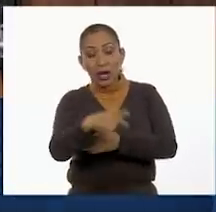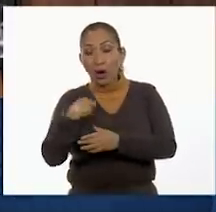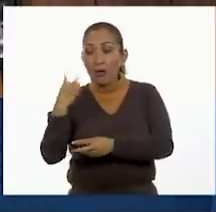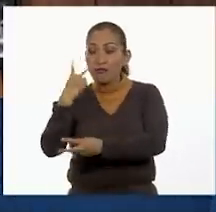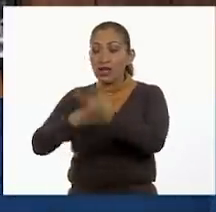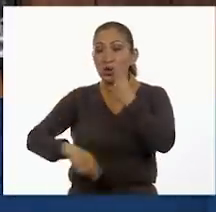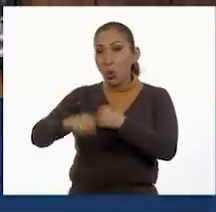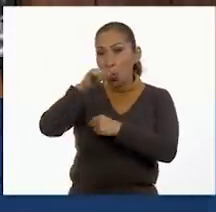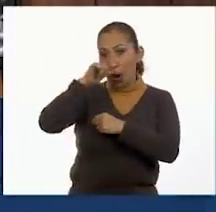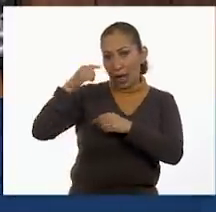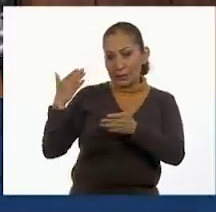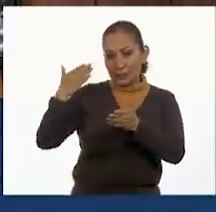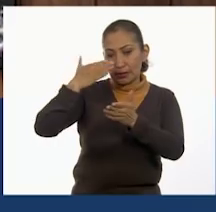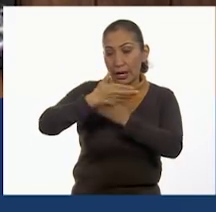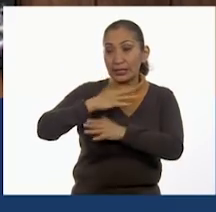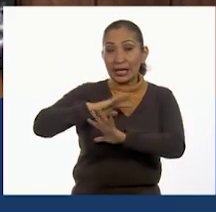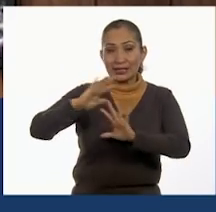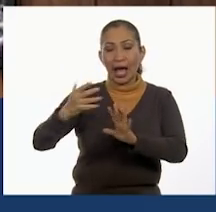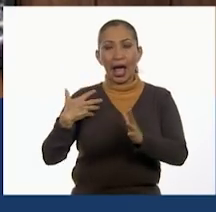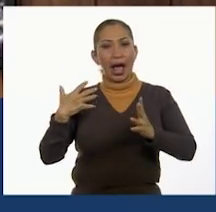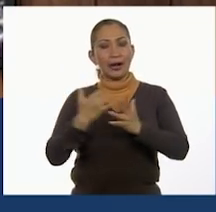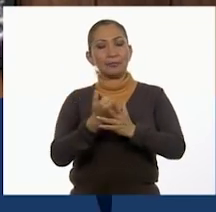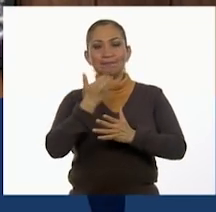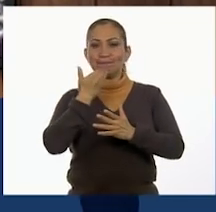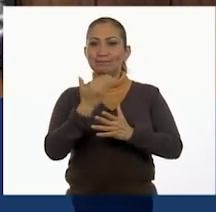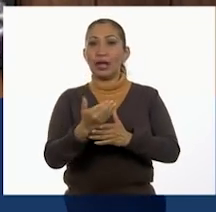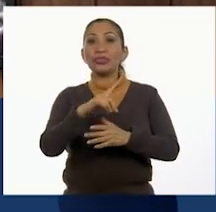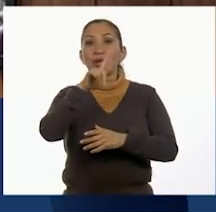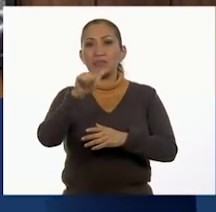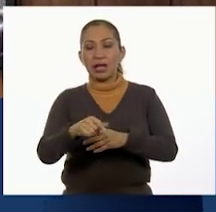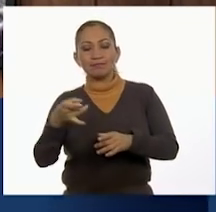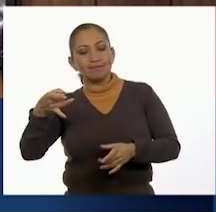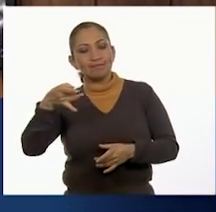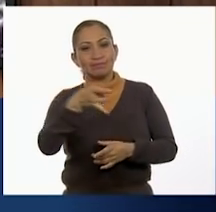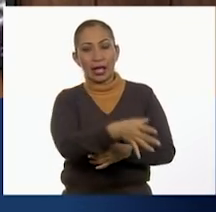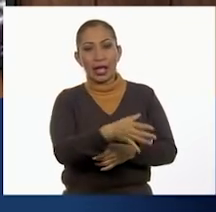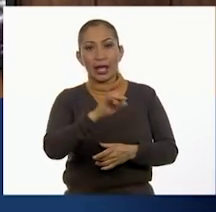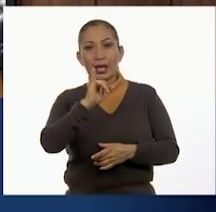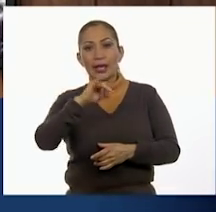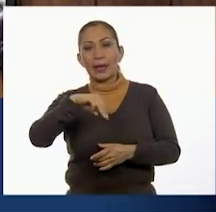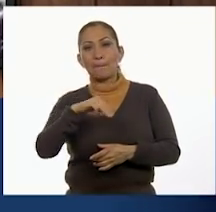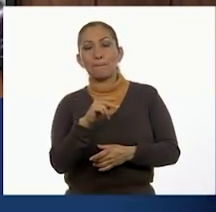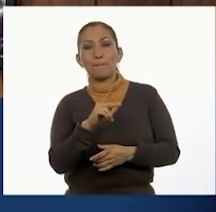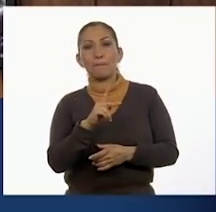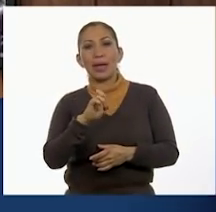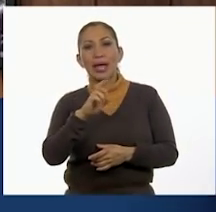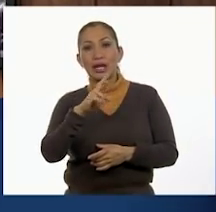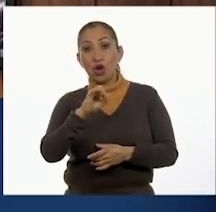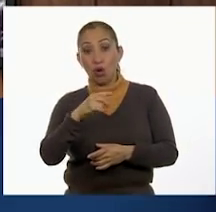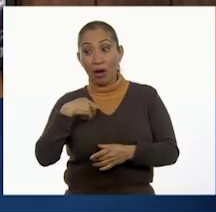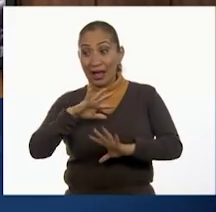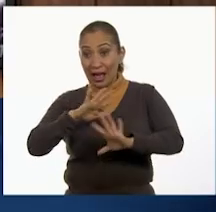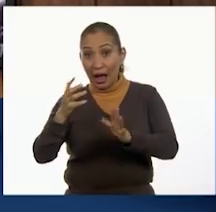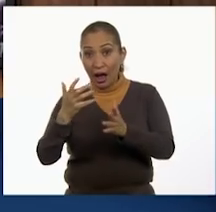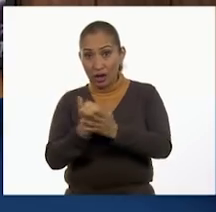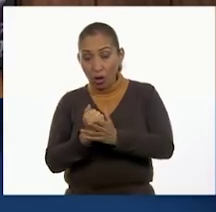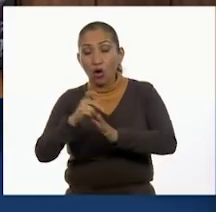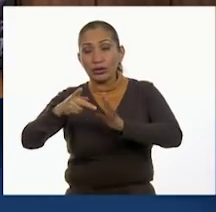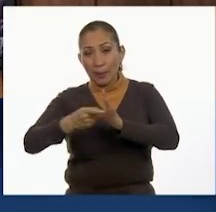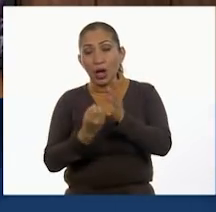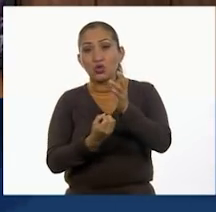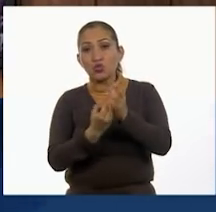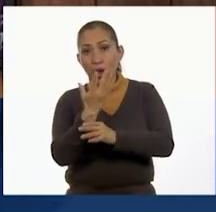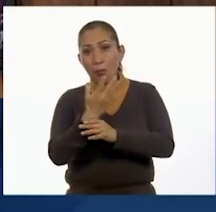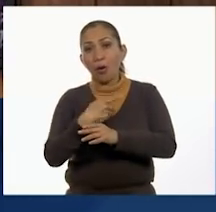a Benito Juárez, que regresaba triunfante luego de la derrota del Imperio. Con esta victoria se restableció